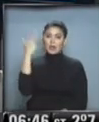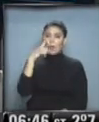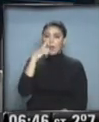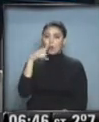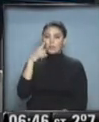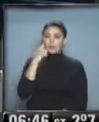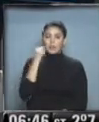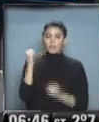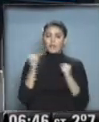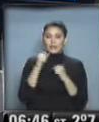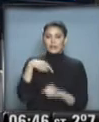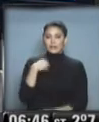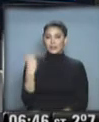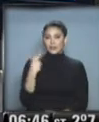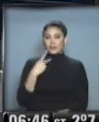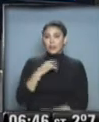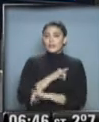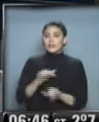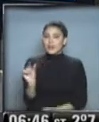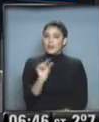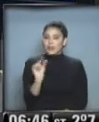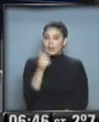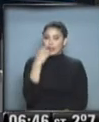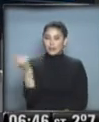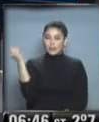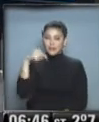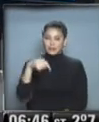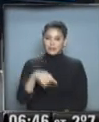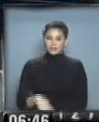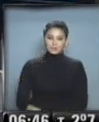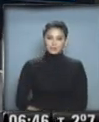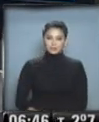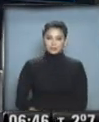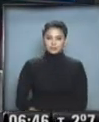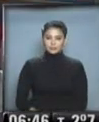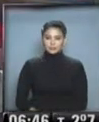tanta nubosidad. Nosotros ahora con Maki hacemos una pequeña pausa y enseguida regresamos.